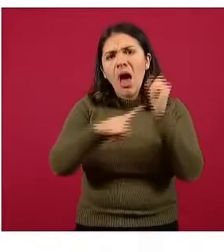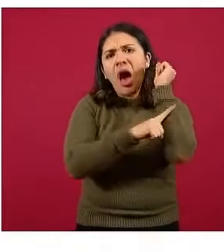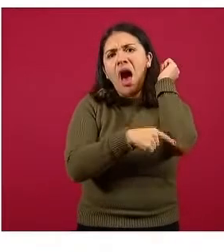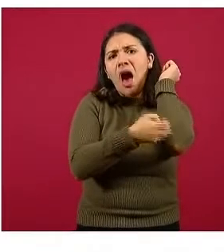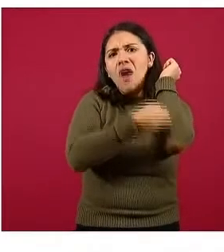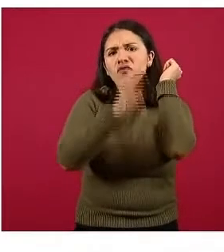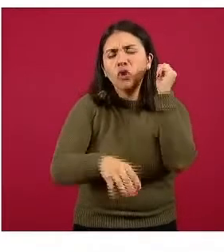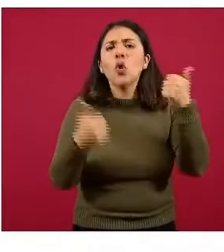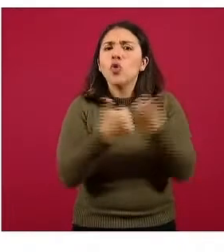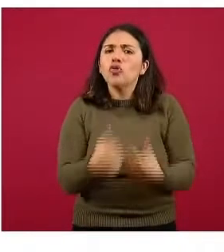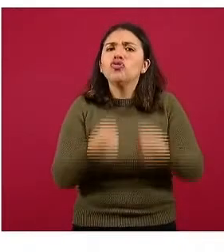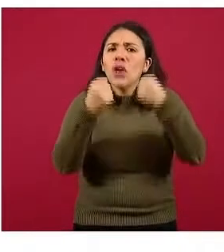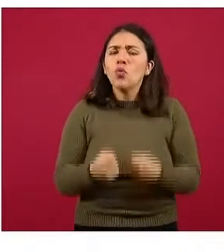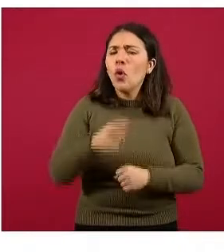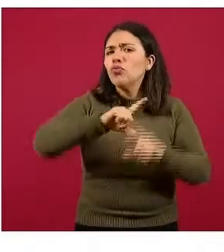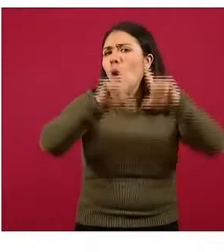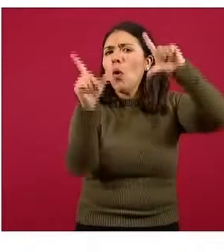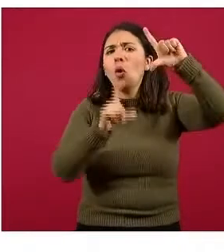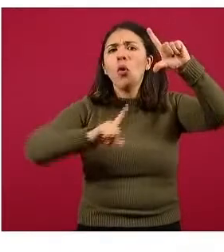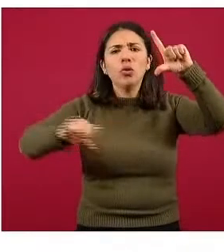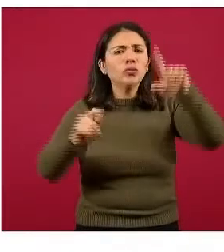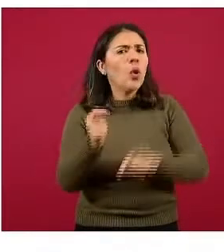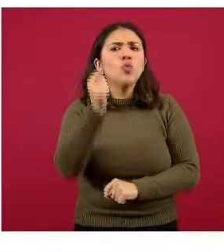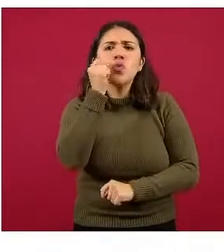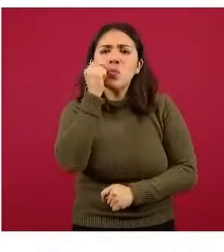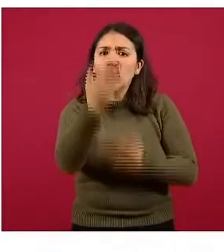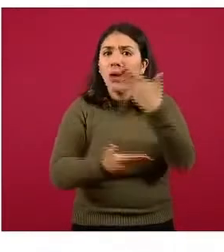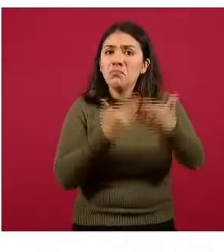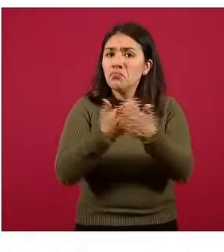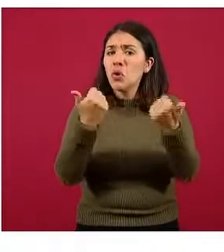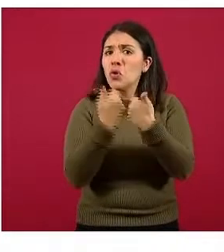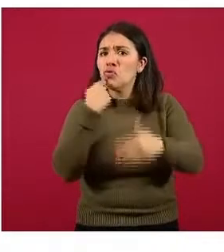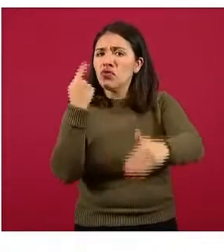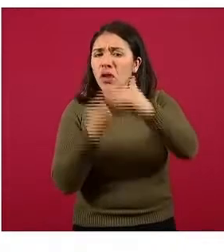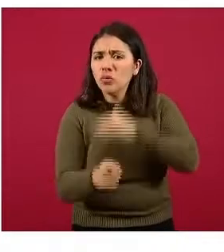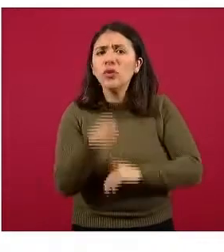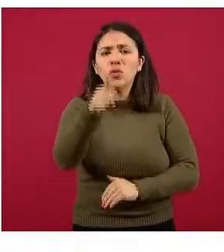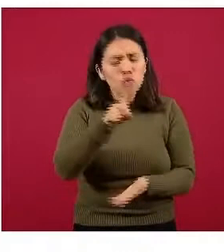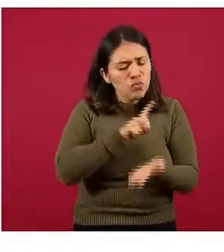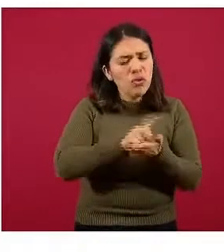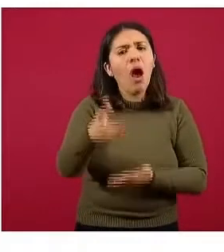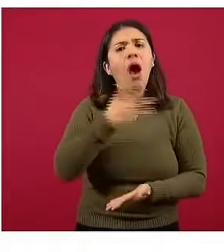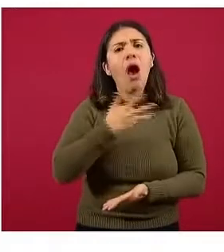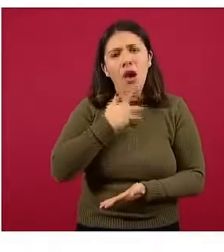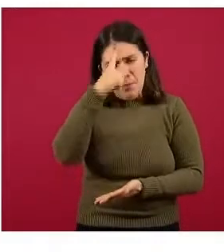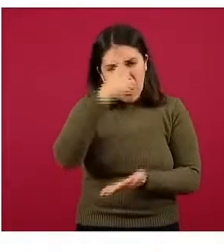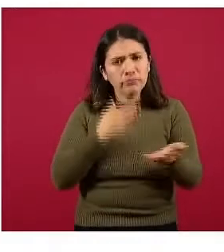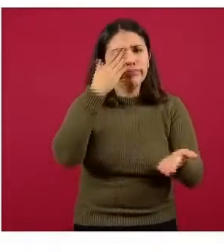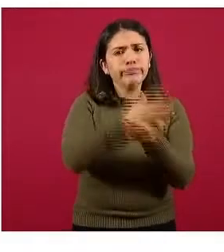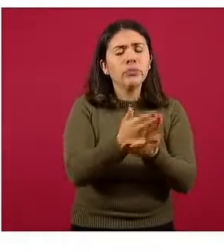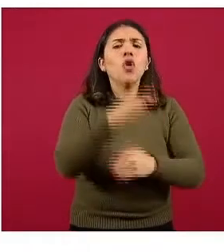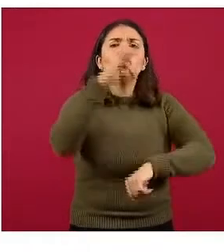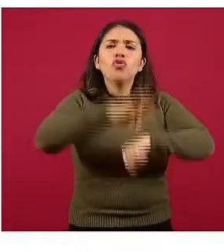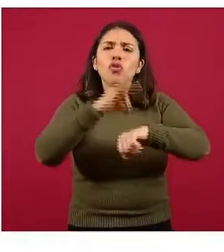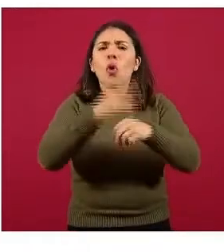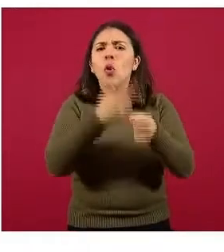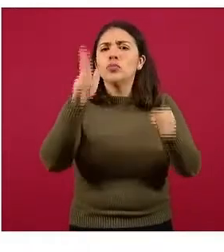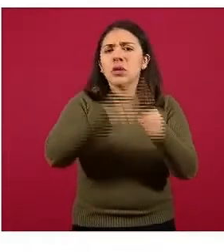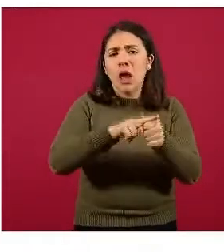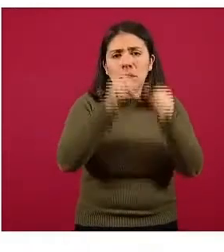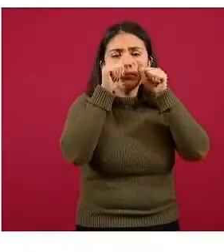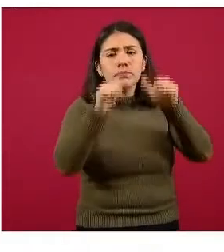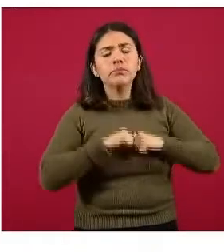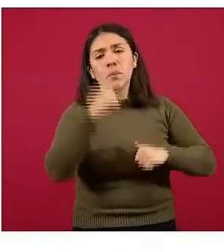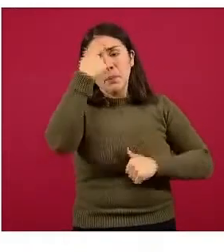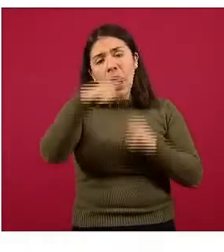seguro en todo el país. Sin necesidad de presentar una denuncia, tienes derecho a acudir a los servicios de salud y tener